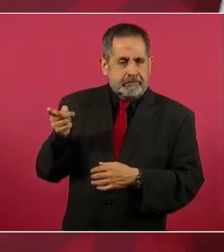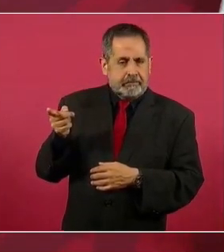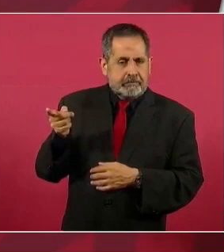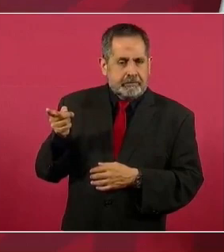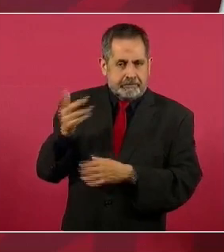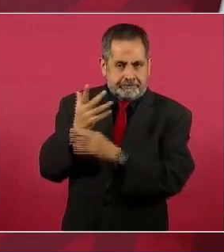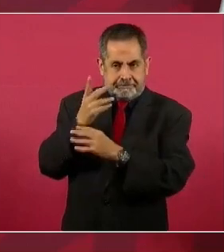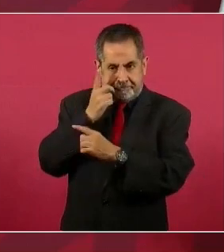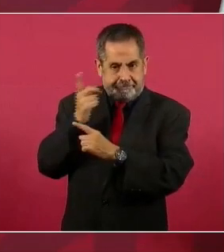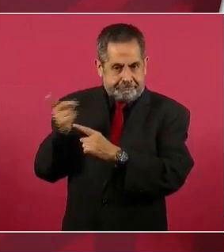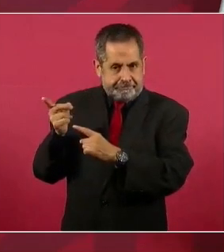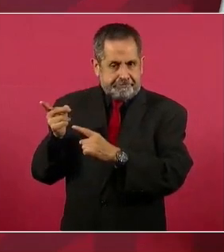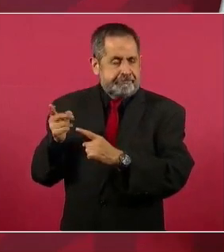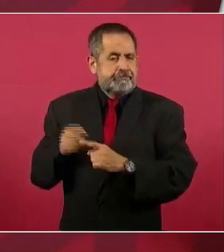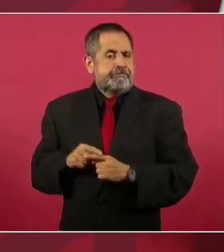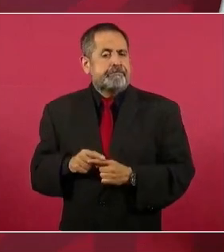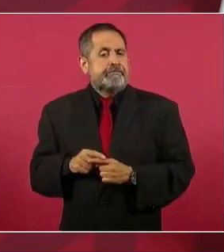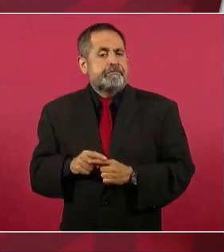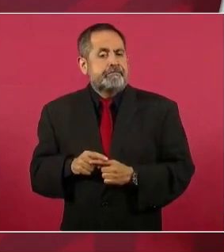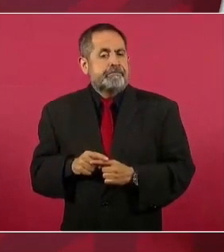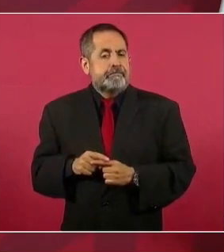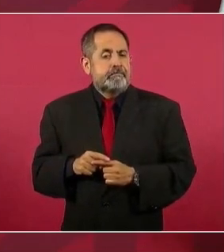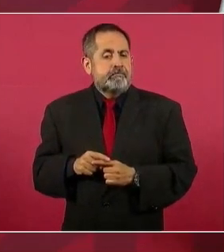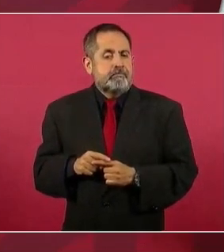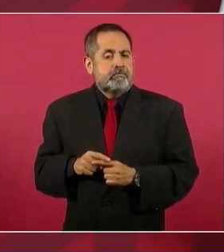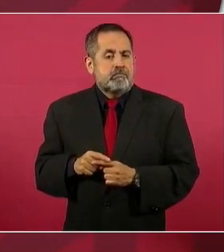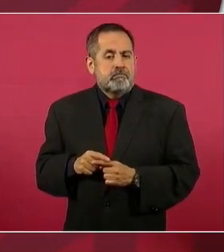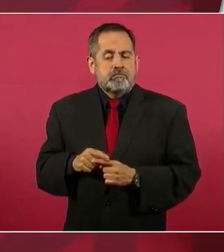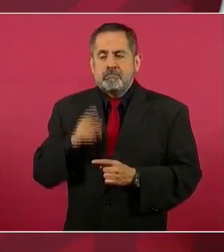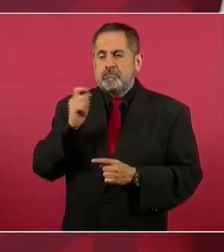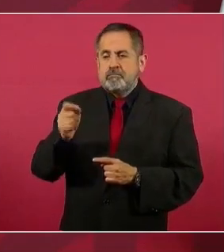decía que cuando hablaba de nosotros,